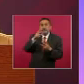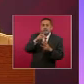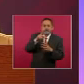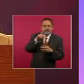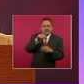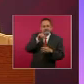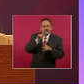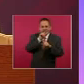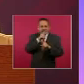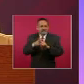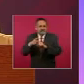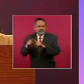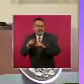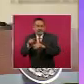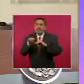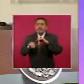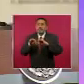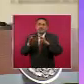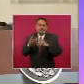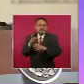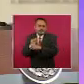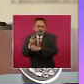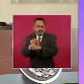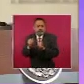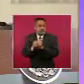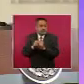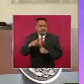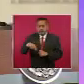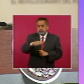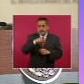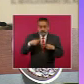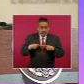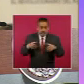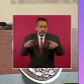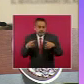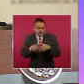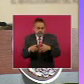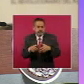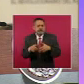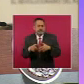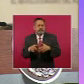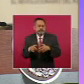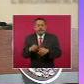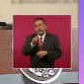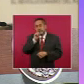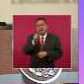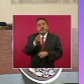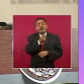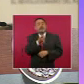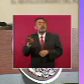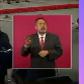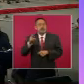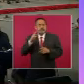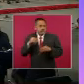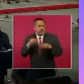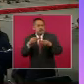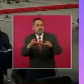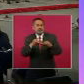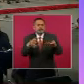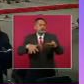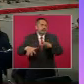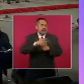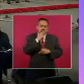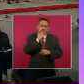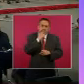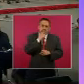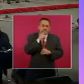construyendo directamente con los ejidos y las comunidades y también ya las áreas destinadas voluntariamente a la conservación que están. Esto nos da